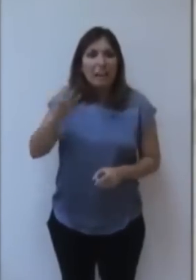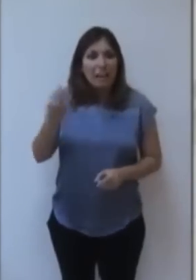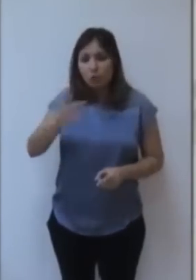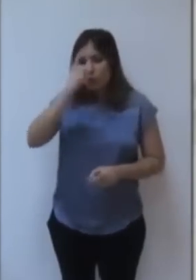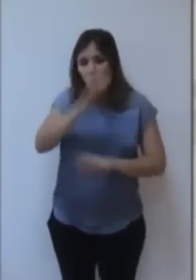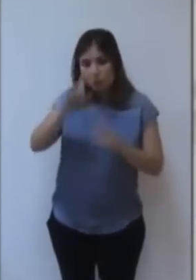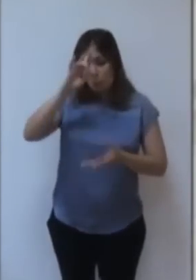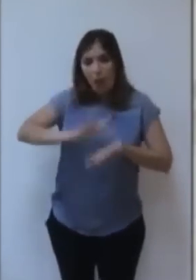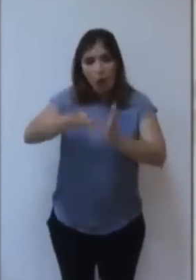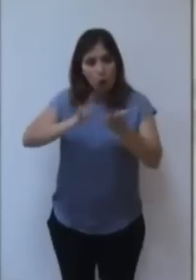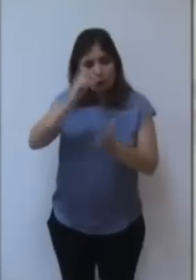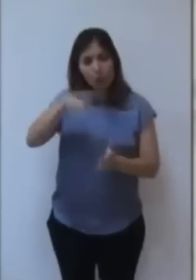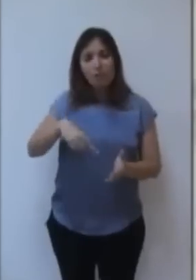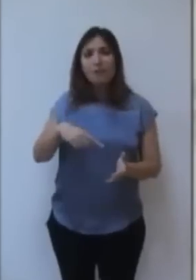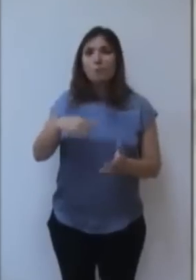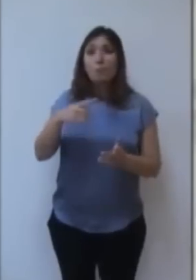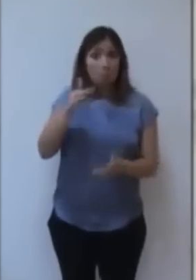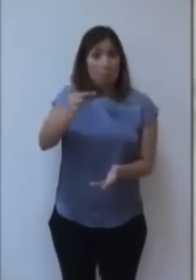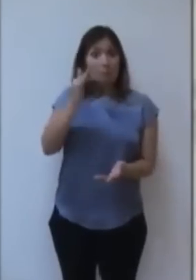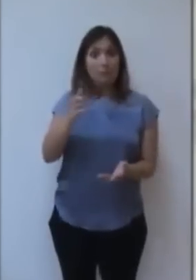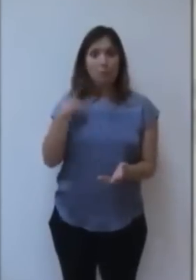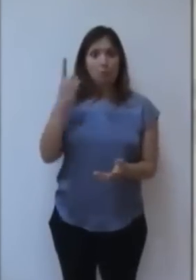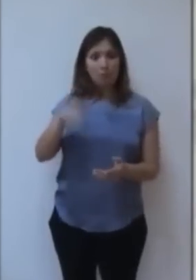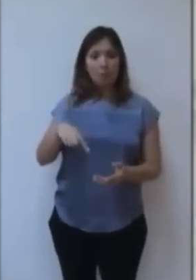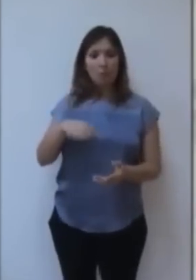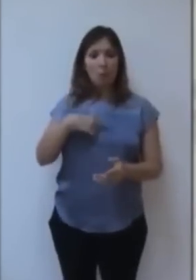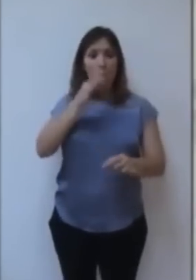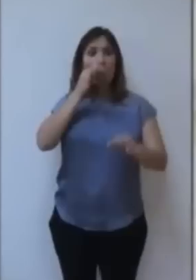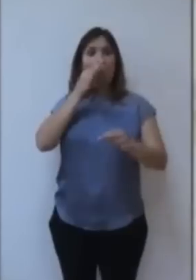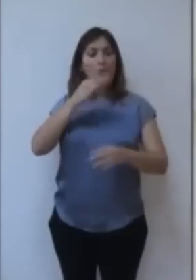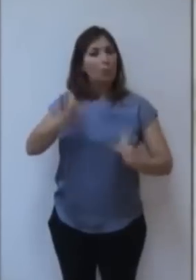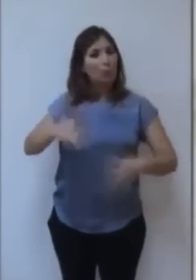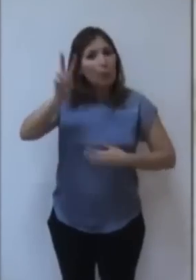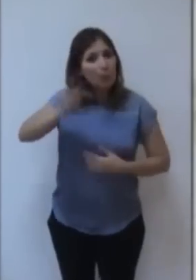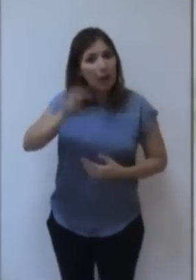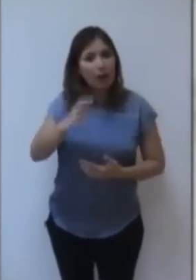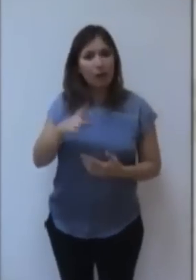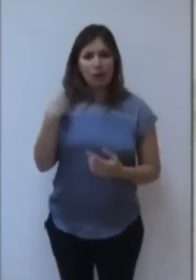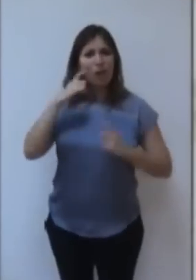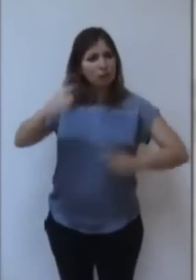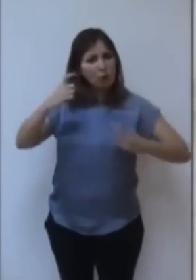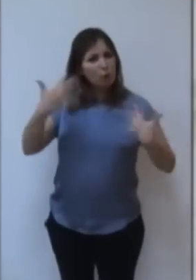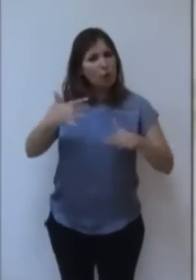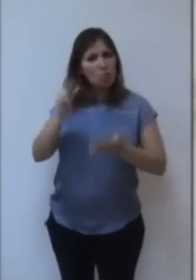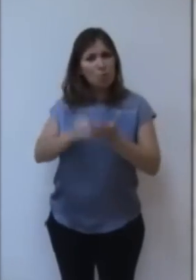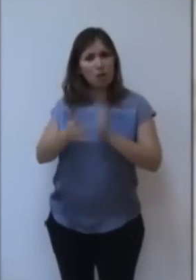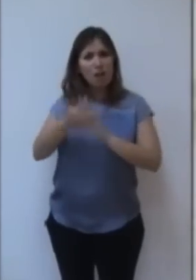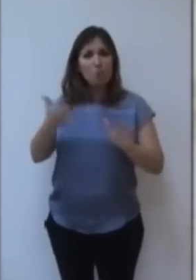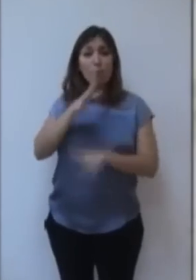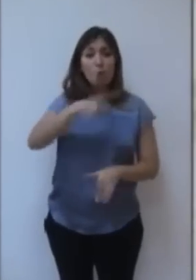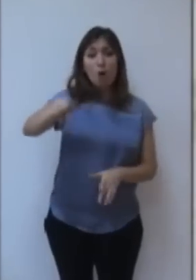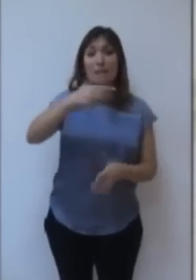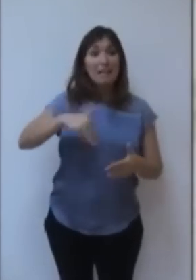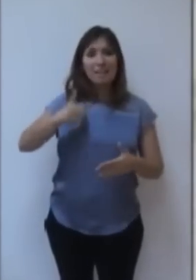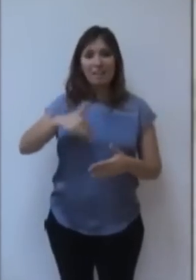sinceramente, porque nos enseñaban, o sea, lo bueno de esto es que estamos aprendiendo de ellos, ¿no? O sea, tenemos que hacer un esfuerzo muy rápido porque ellos ya se están metiendo